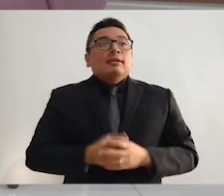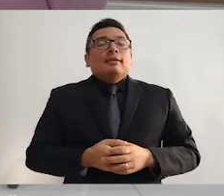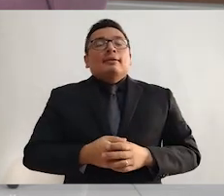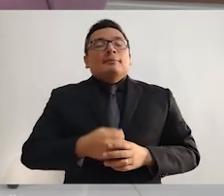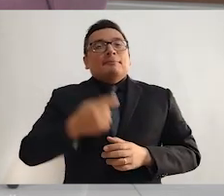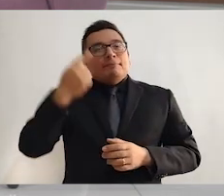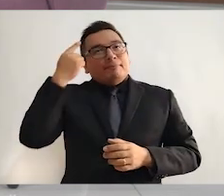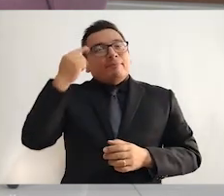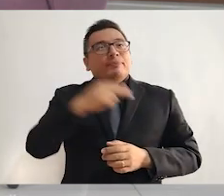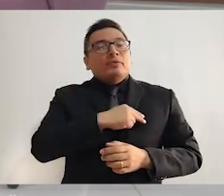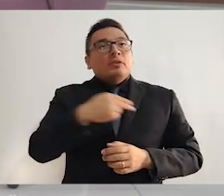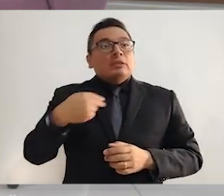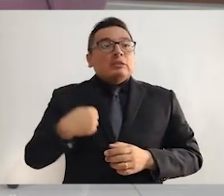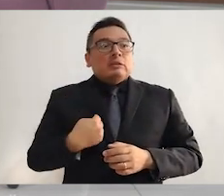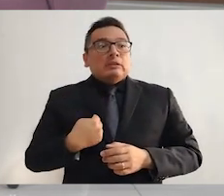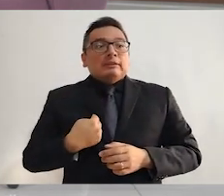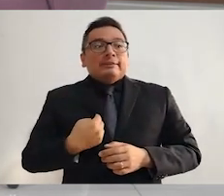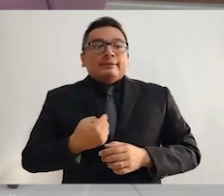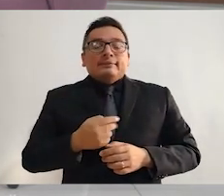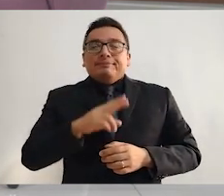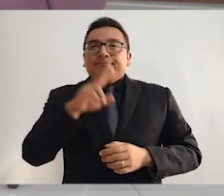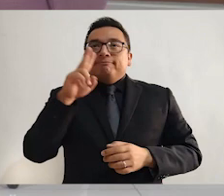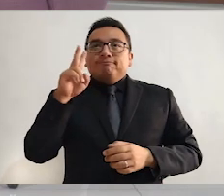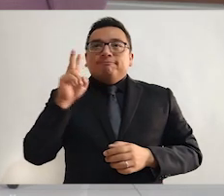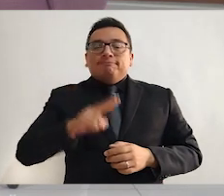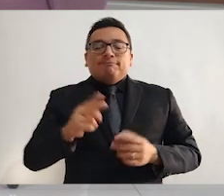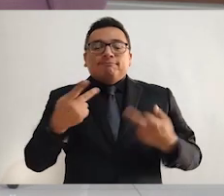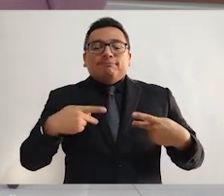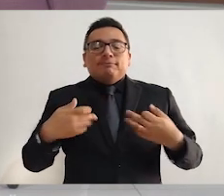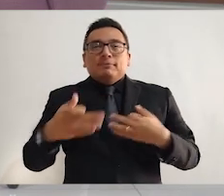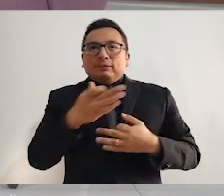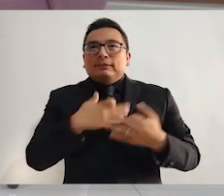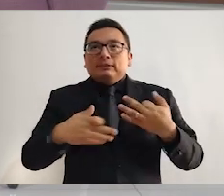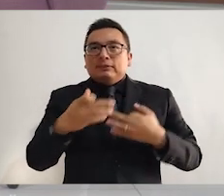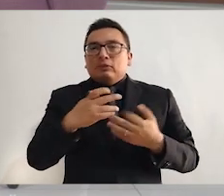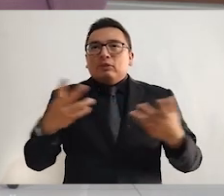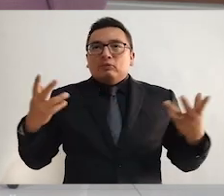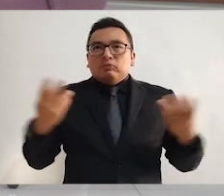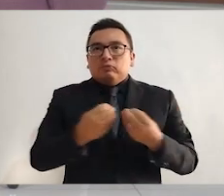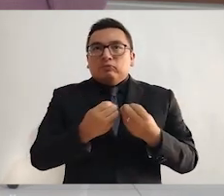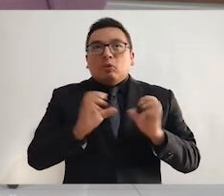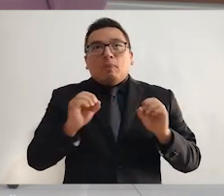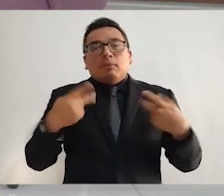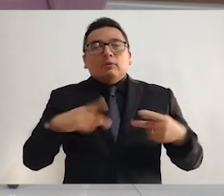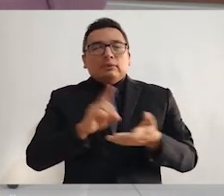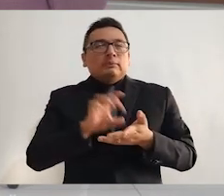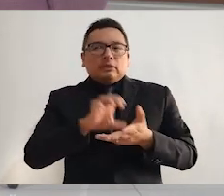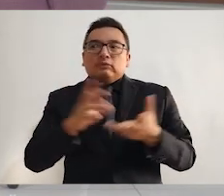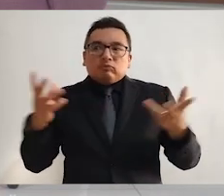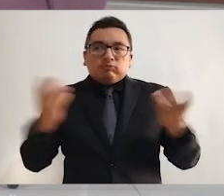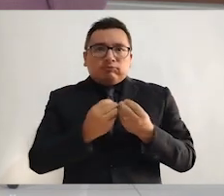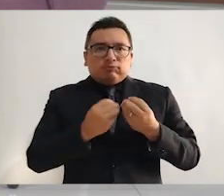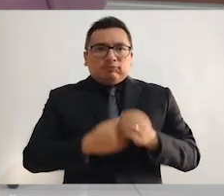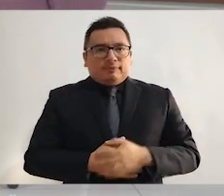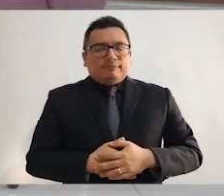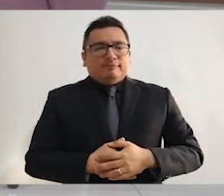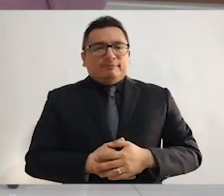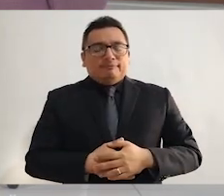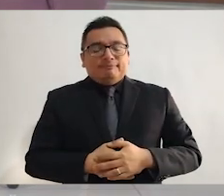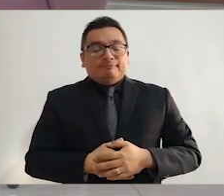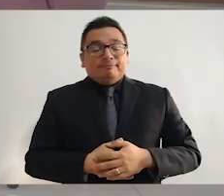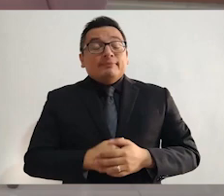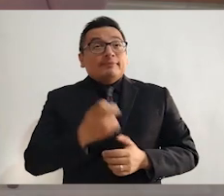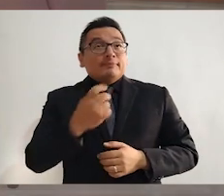para tratar e incluir de una manera integral a las personas que tienen capacidades especiales. Sí,